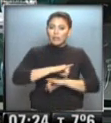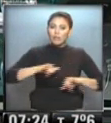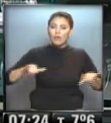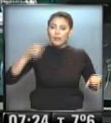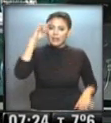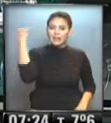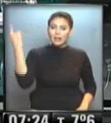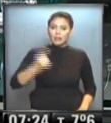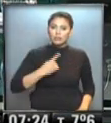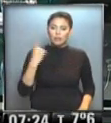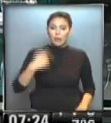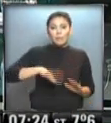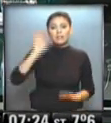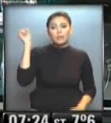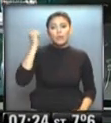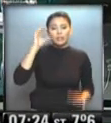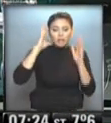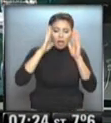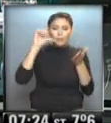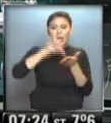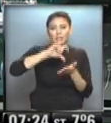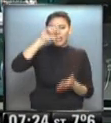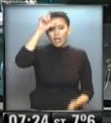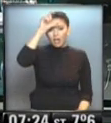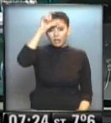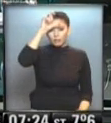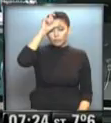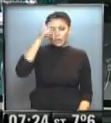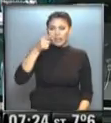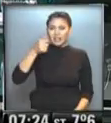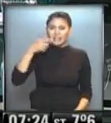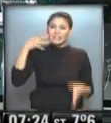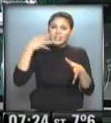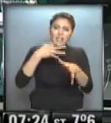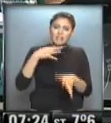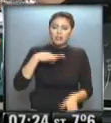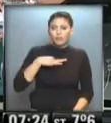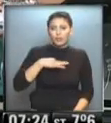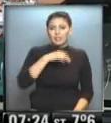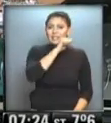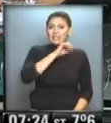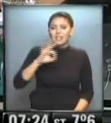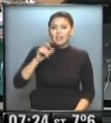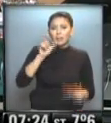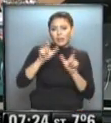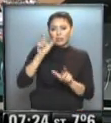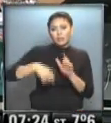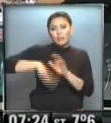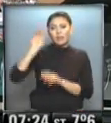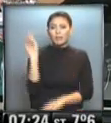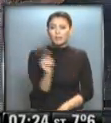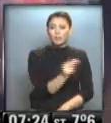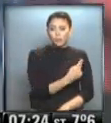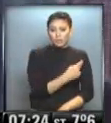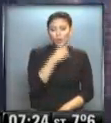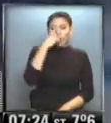Información internacional destacada nos ubica en Egipto al borde de una guerra civil, más de 600 víctimas fatales, los